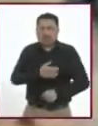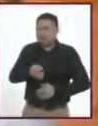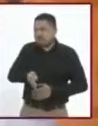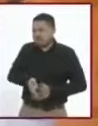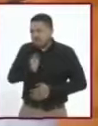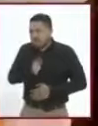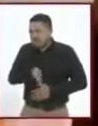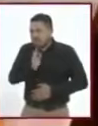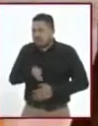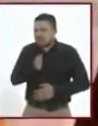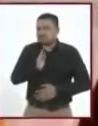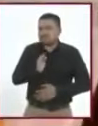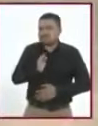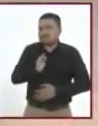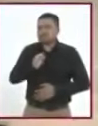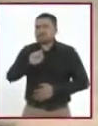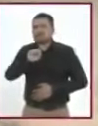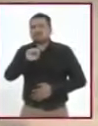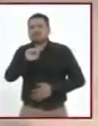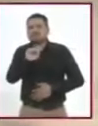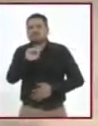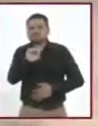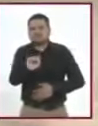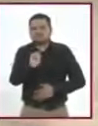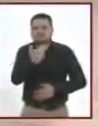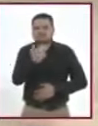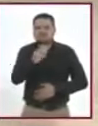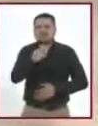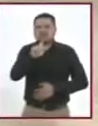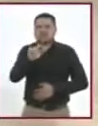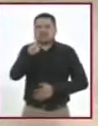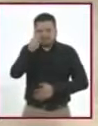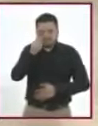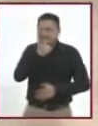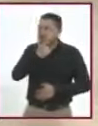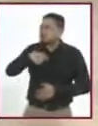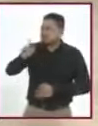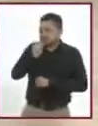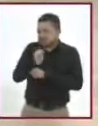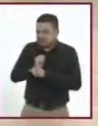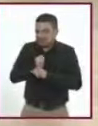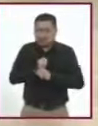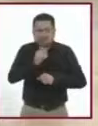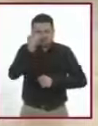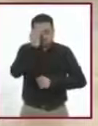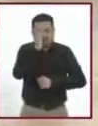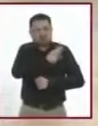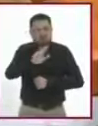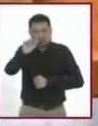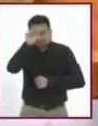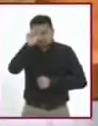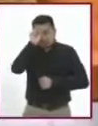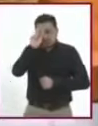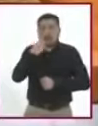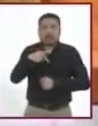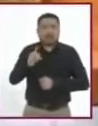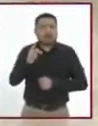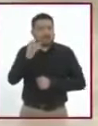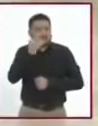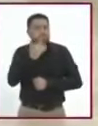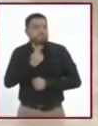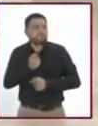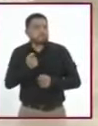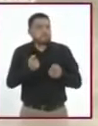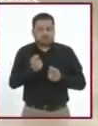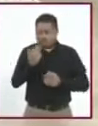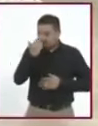de las Musas Sherlock Holmes, el famoso detective inglés reconocido por su inteligencia, su hábil uso de la observación